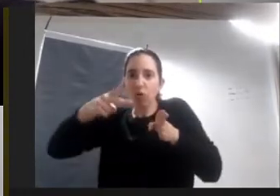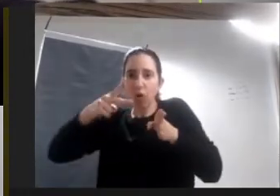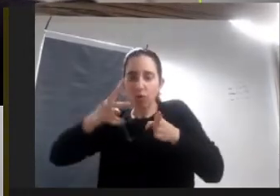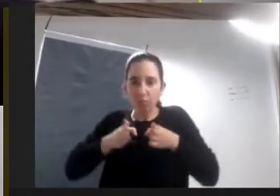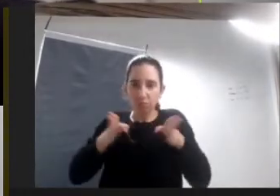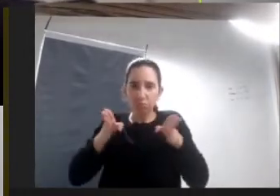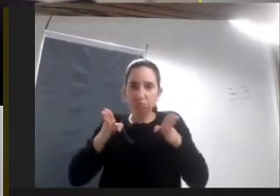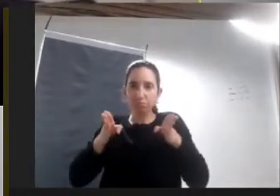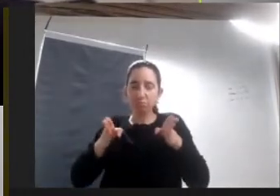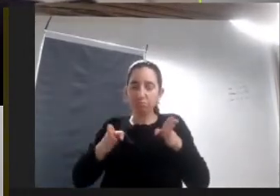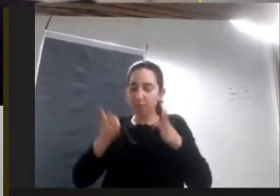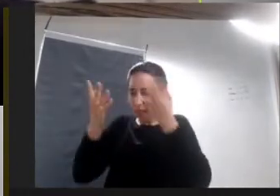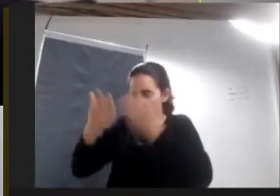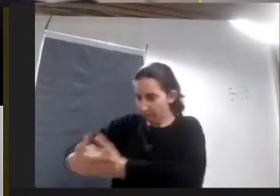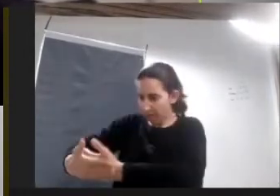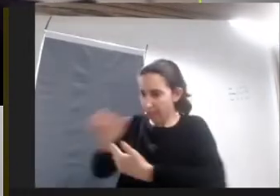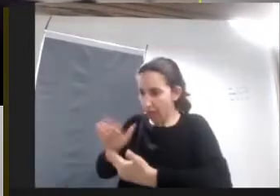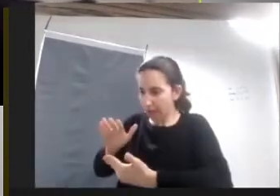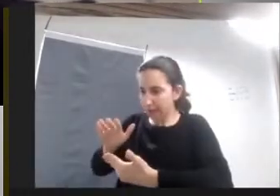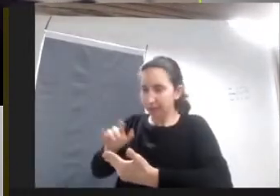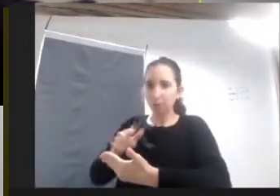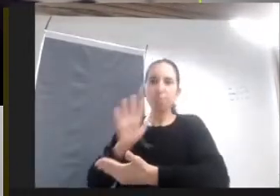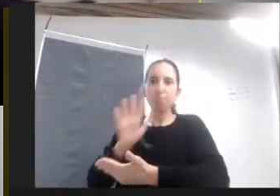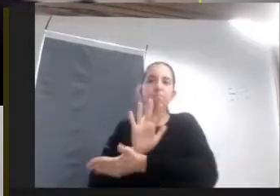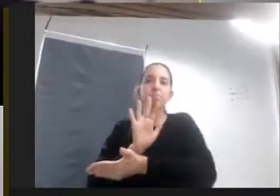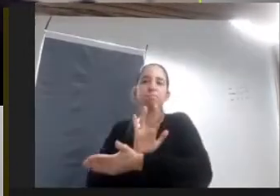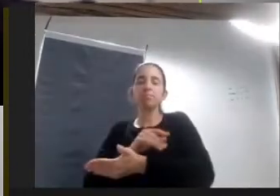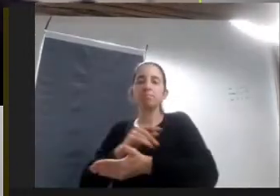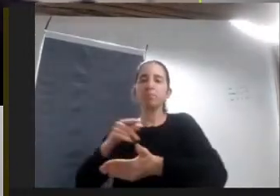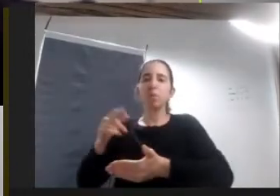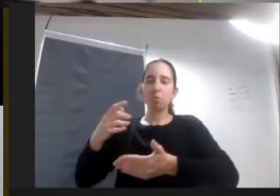realizarlos, que incluyen prácticas como